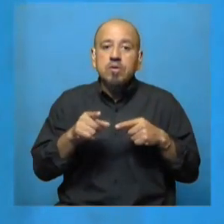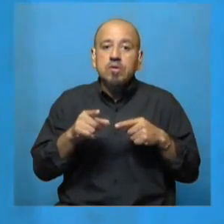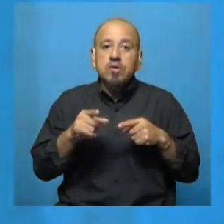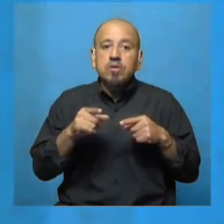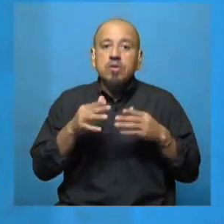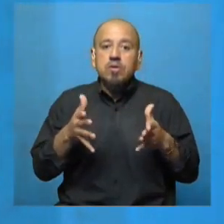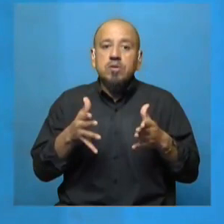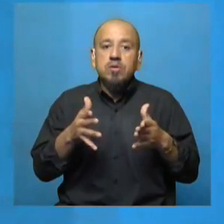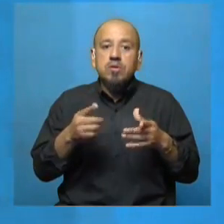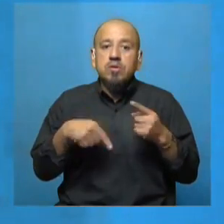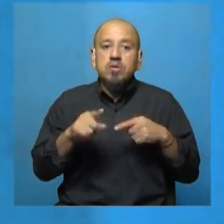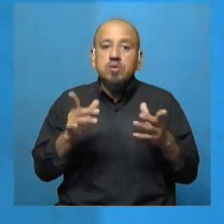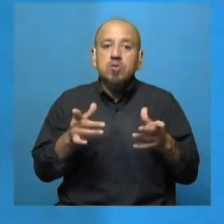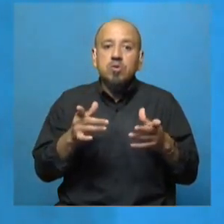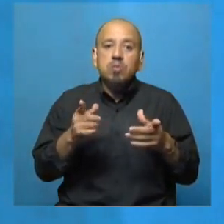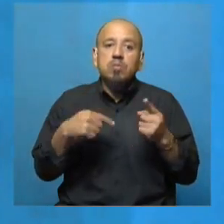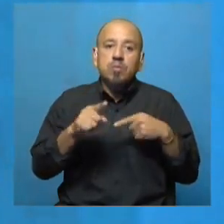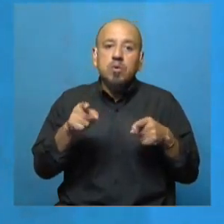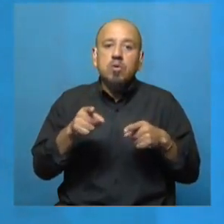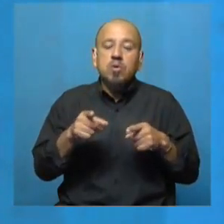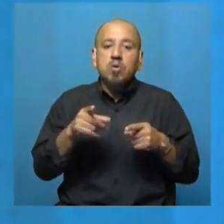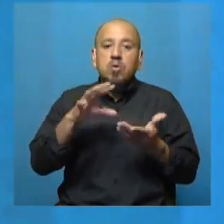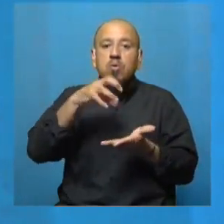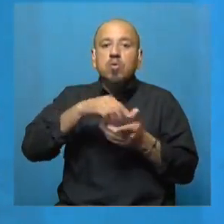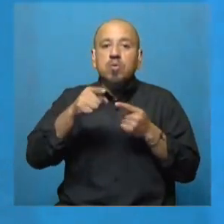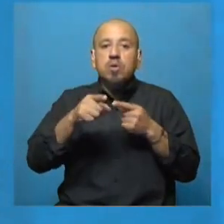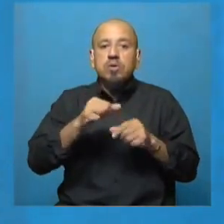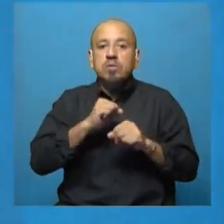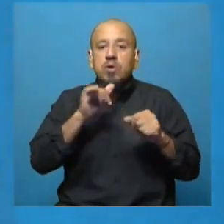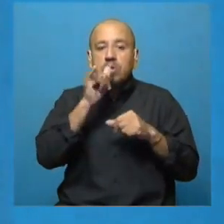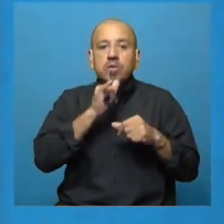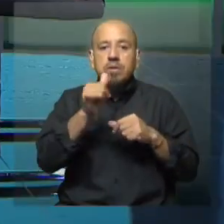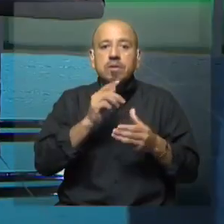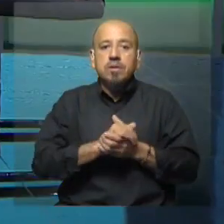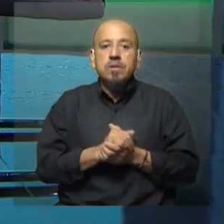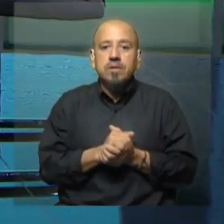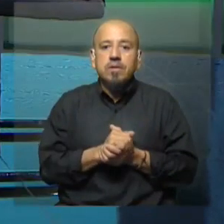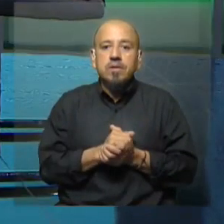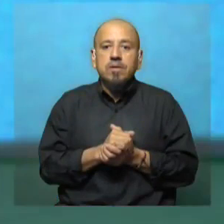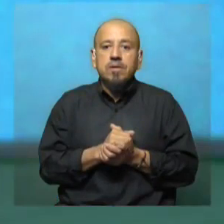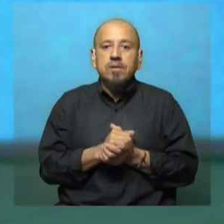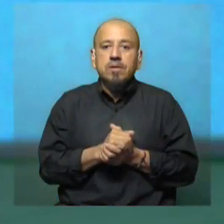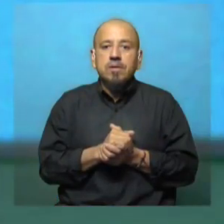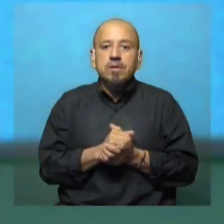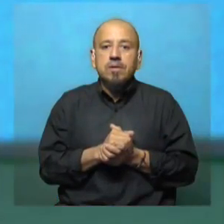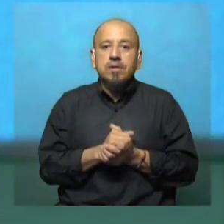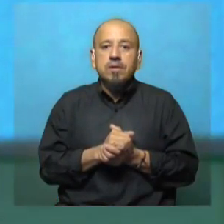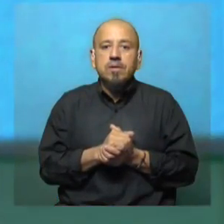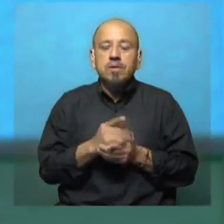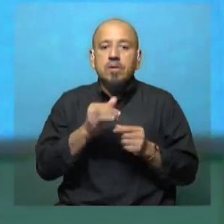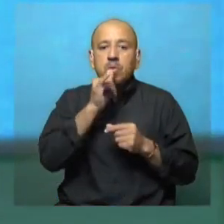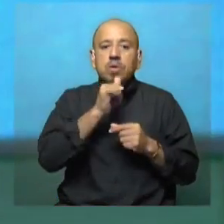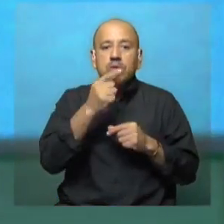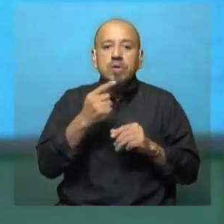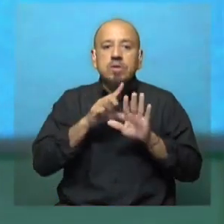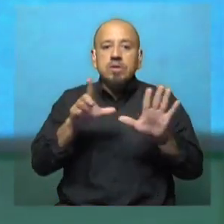lugar bueno no hay un solo lugar pero llevaba un lugar que se pueda contar bien esa historia así que seguramente eso va a pasar ya en el cierre les cuento